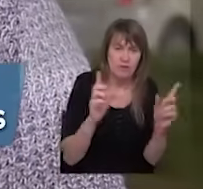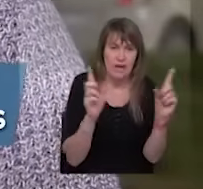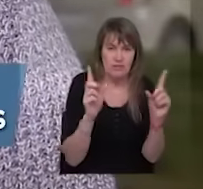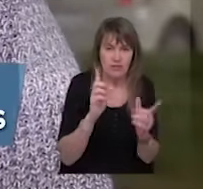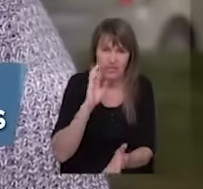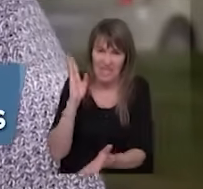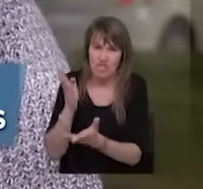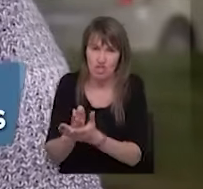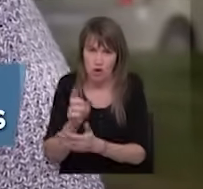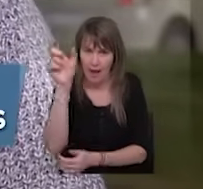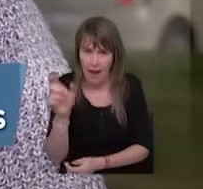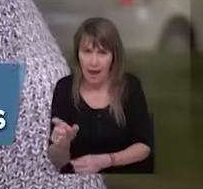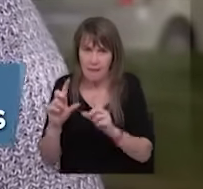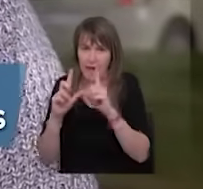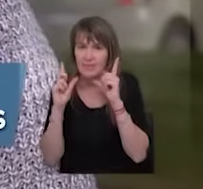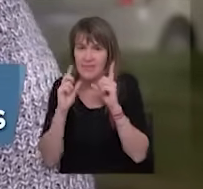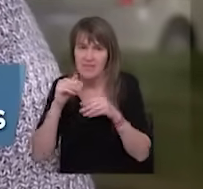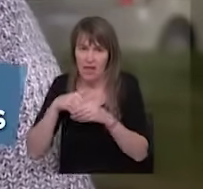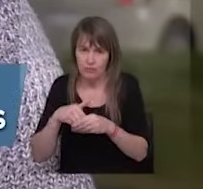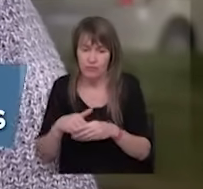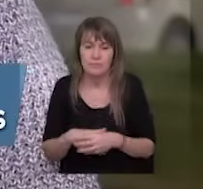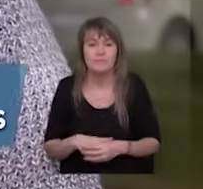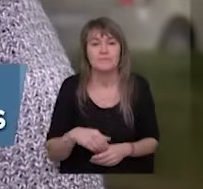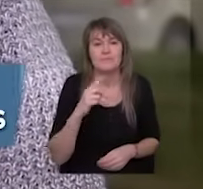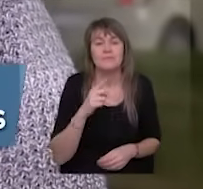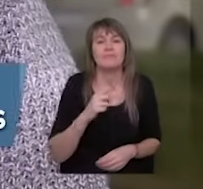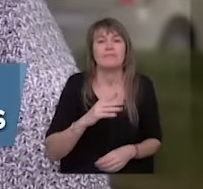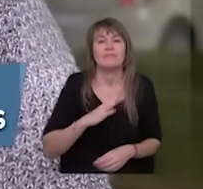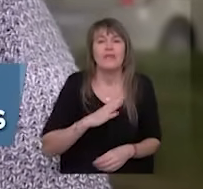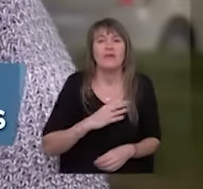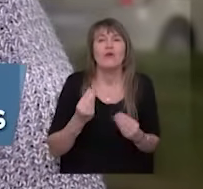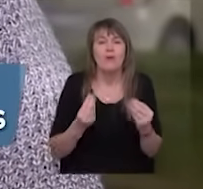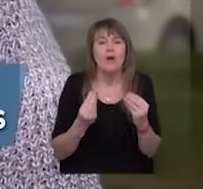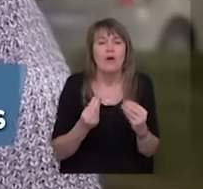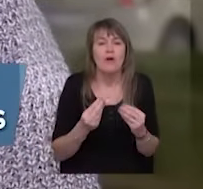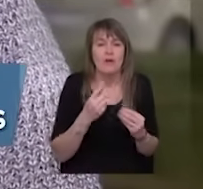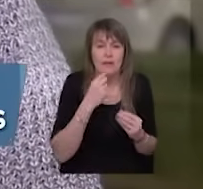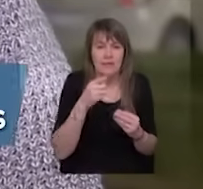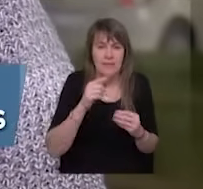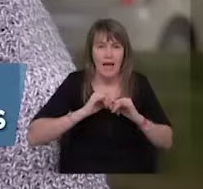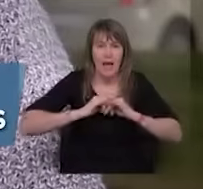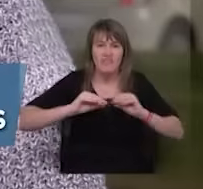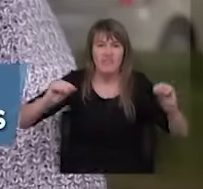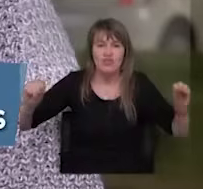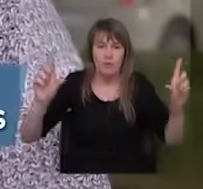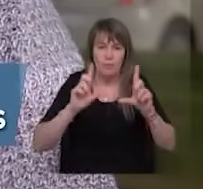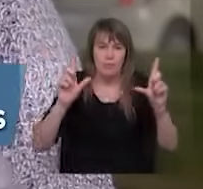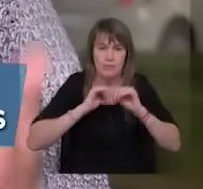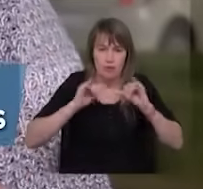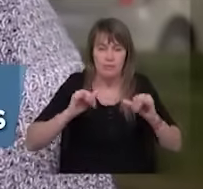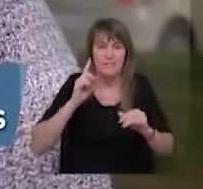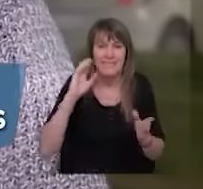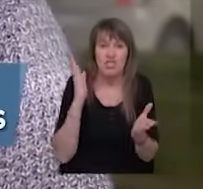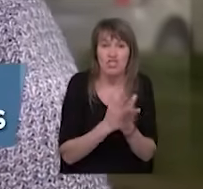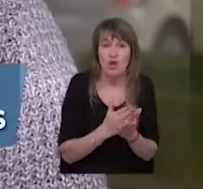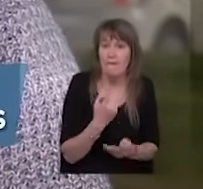va a aplicar en ese caso que estuvo bastante discutido en esta últimas horas a propósito de de es mencionado este aviso publicitario Bueno si son sanciones graves o muy